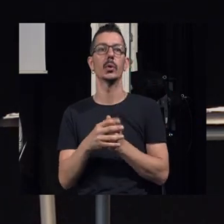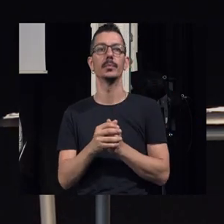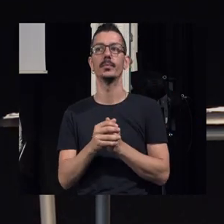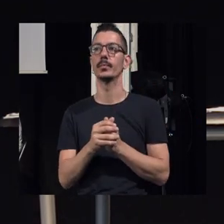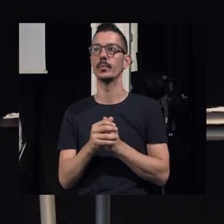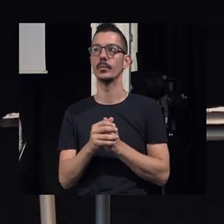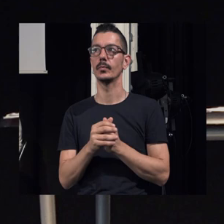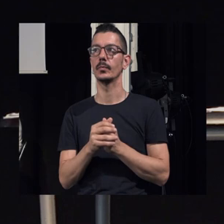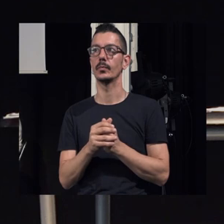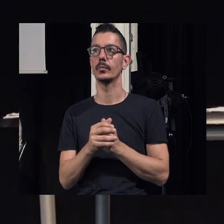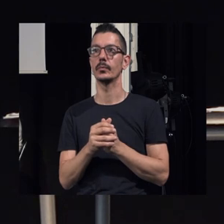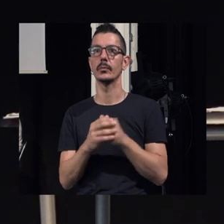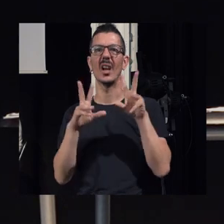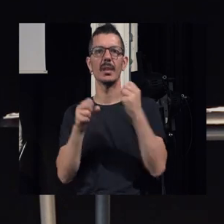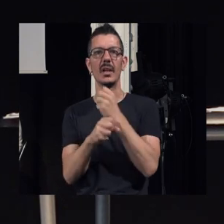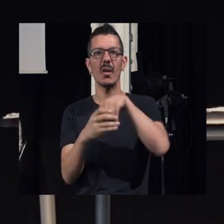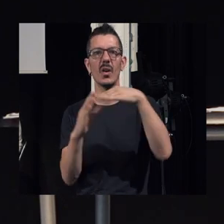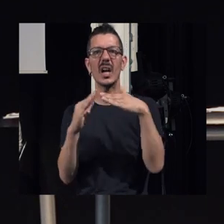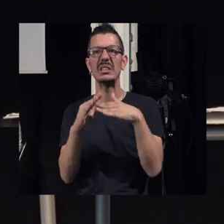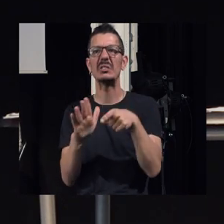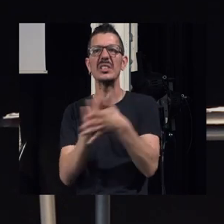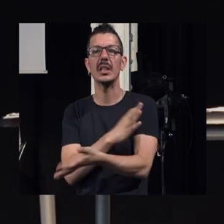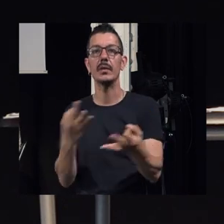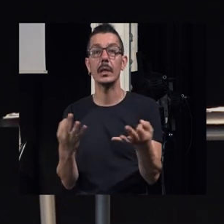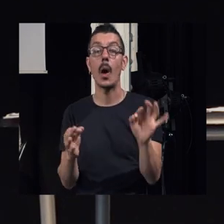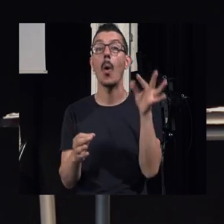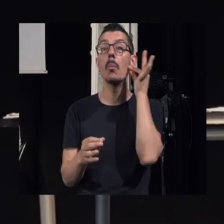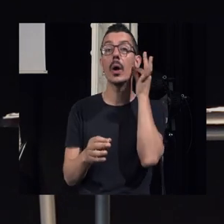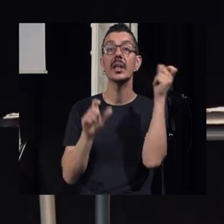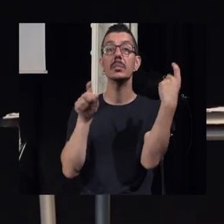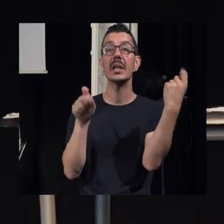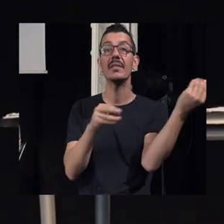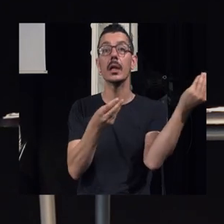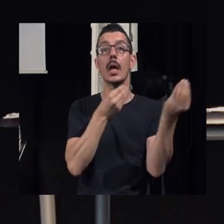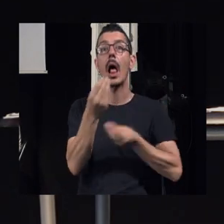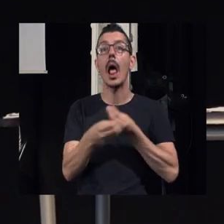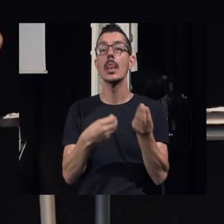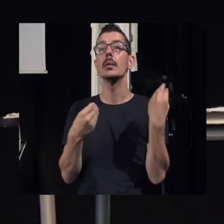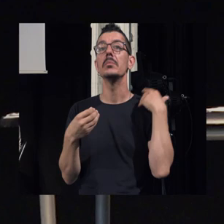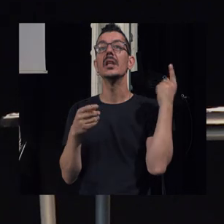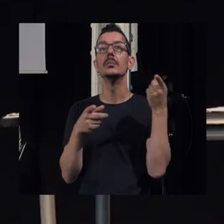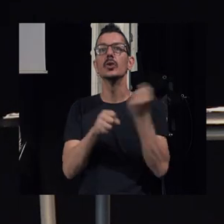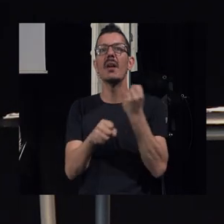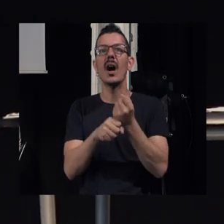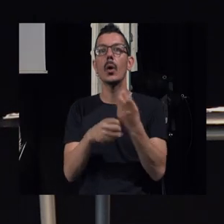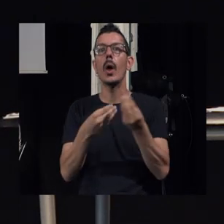qué significa lo doméstico y cómo realmente las mujeres migrantes hacen ese trabajo